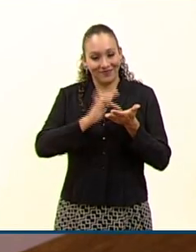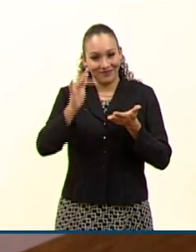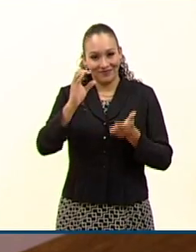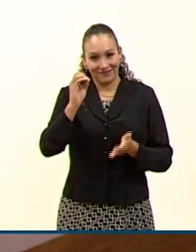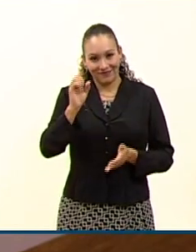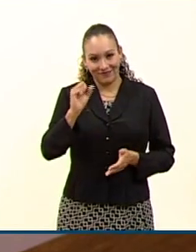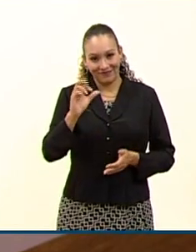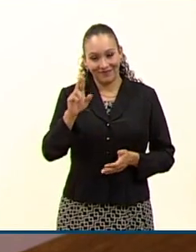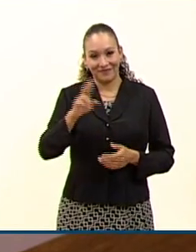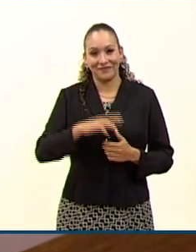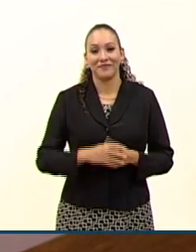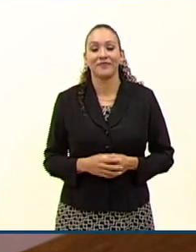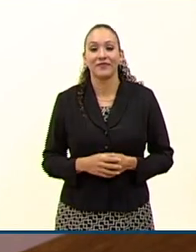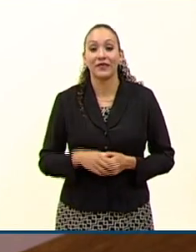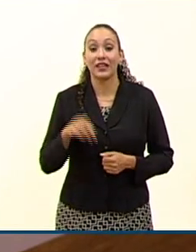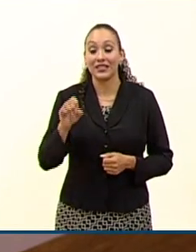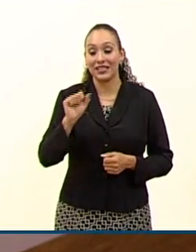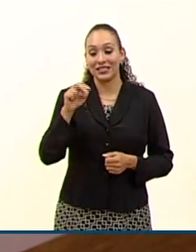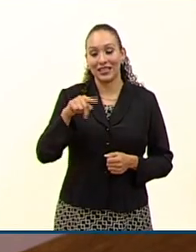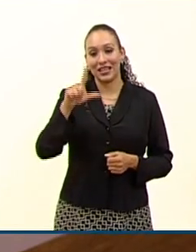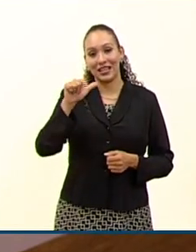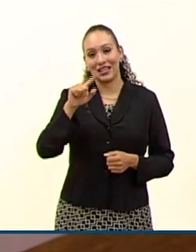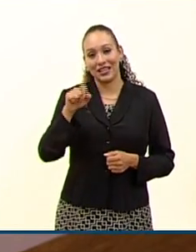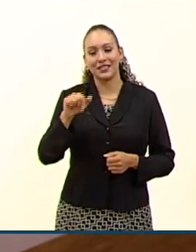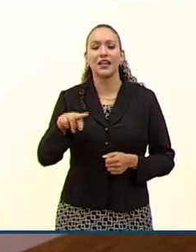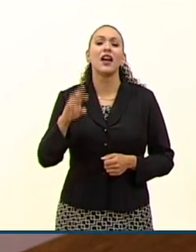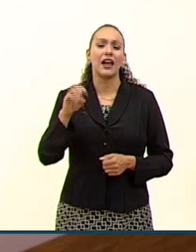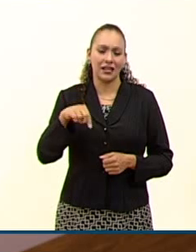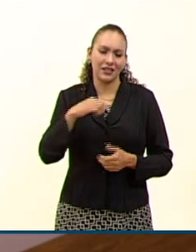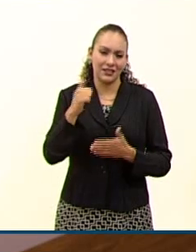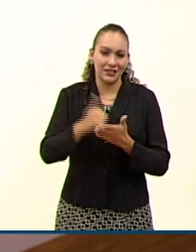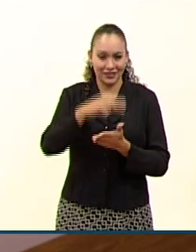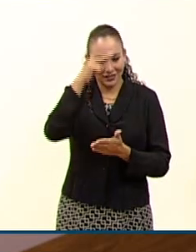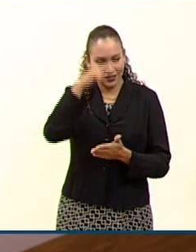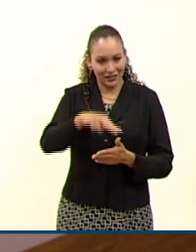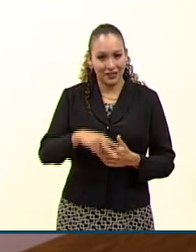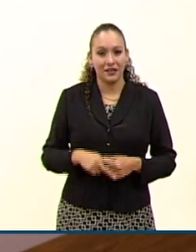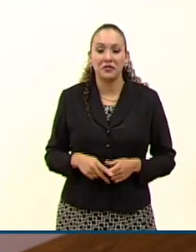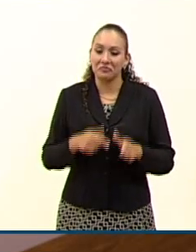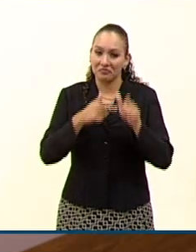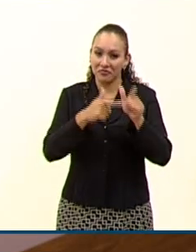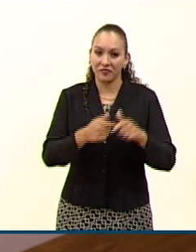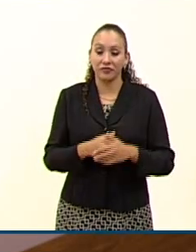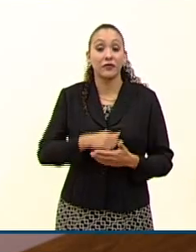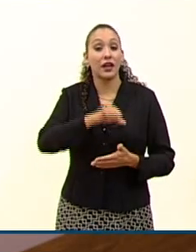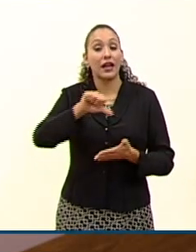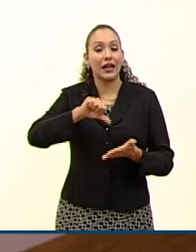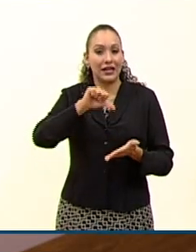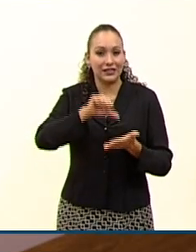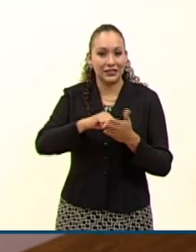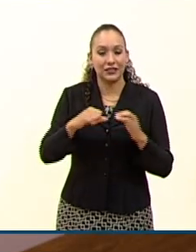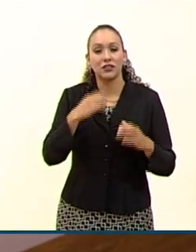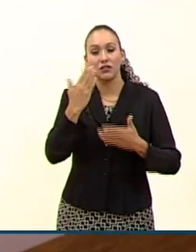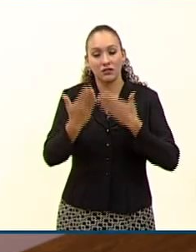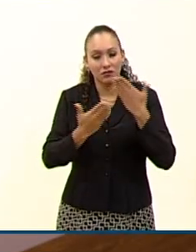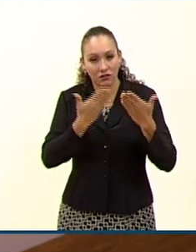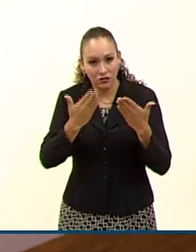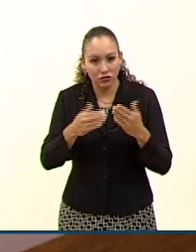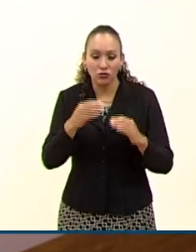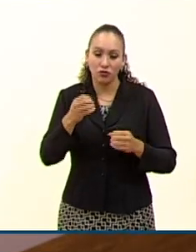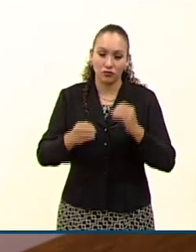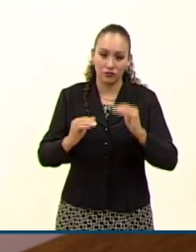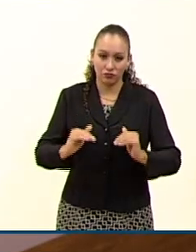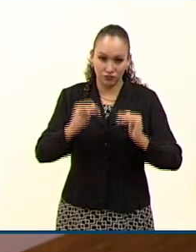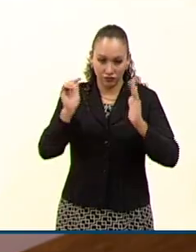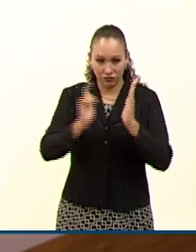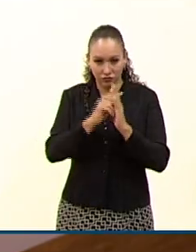Oscar, por tu reporte desde San Lázaro, aquí en la Ciudad de México. Y seguimos con las noticias porque el Centro de Estudios Constitucionales de la Suprema Corte puso